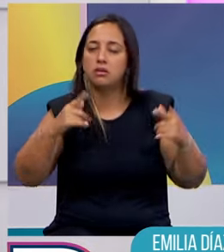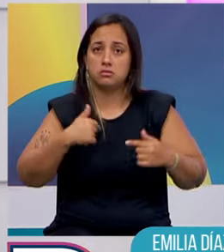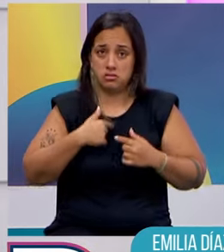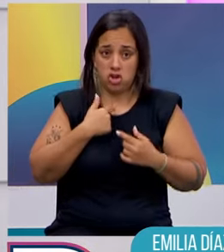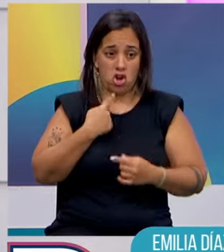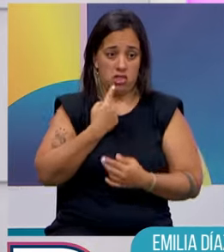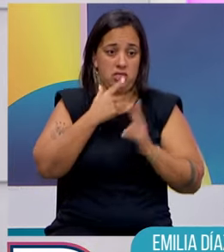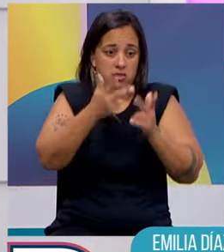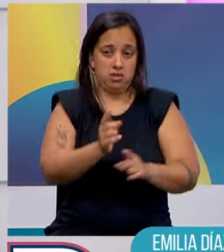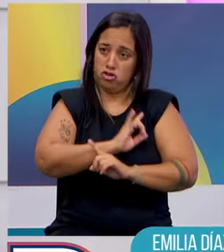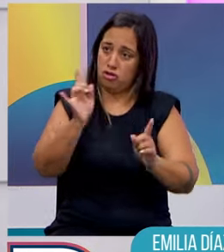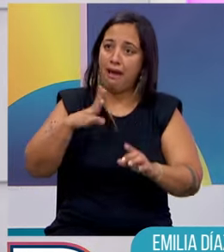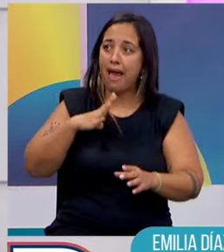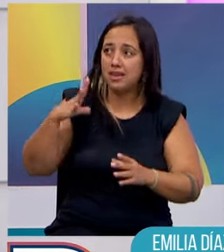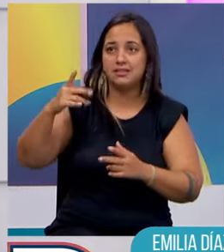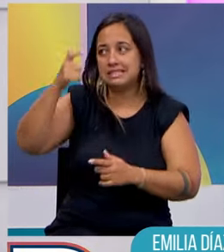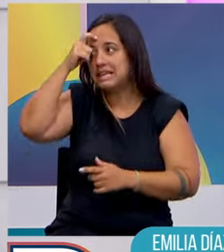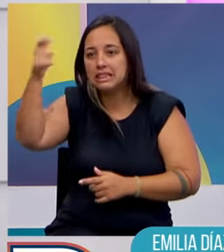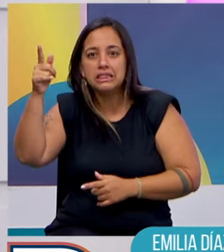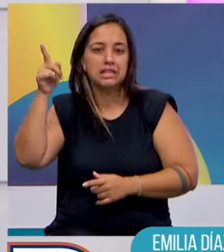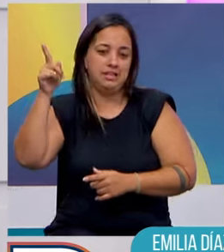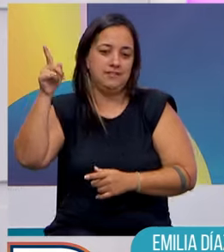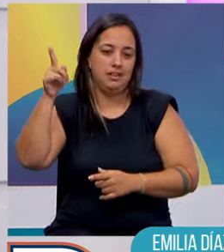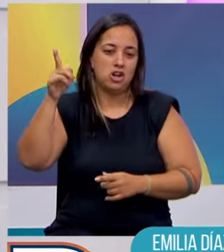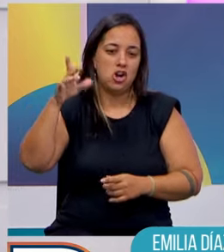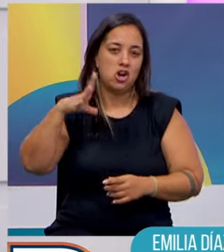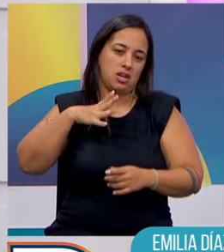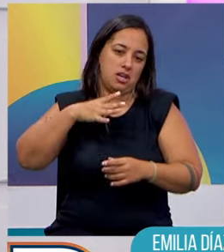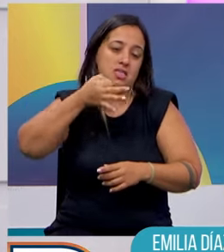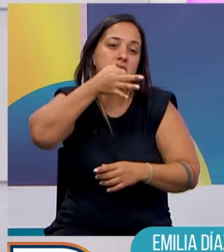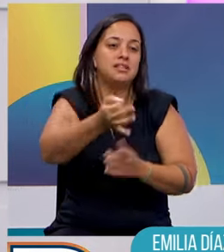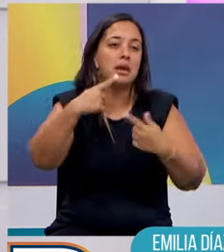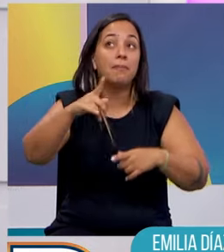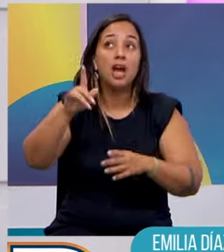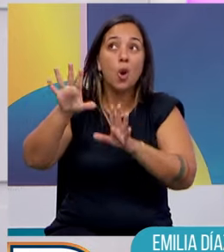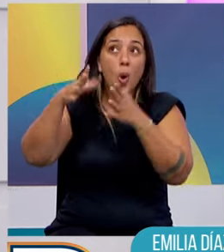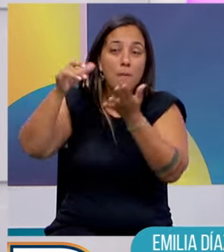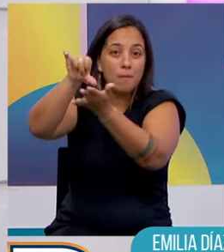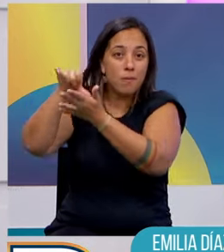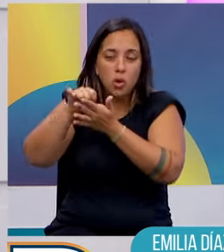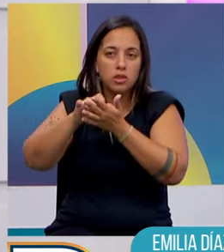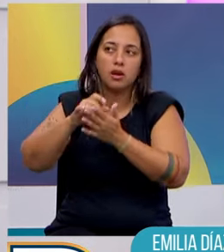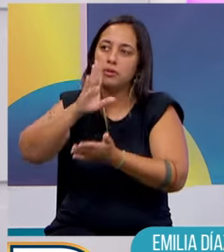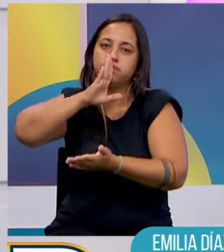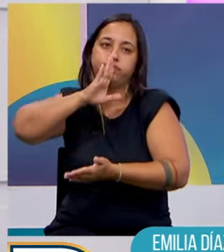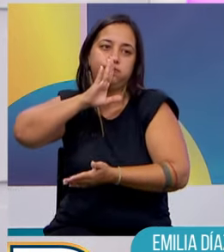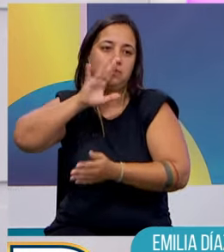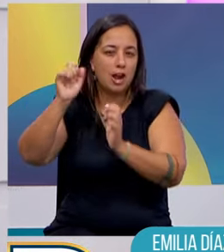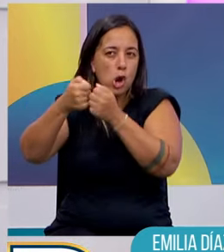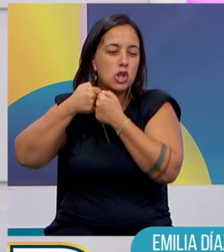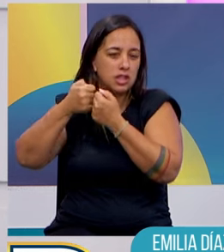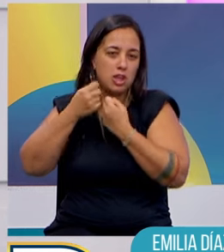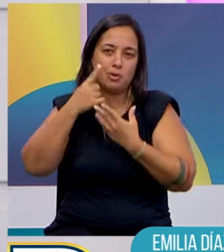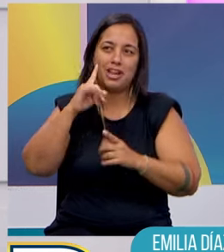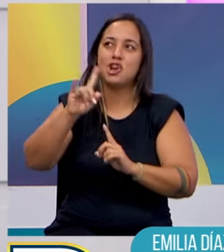investigaciones y los últimos científicos, que están silenciados en muchas partes del mundo porque no conviene su discurso ni sus investigaciones,